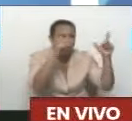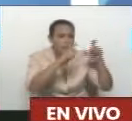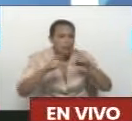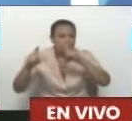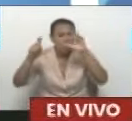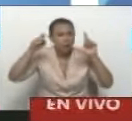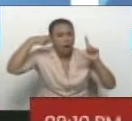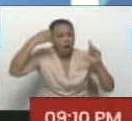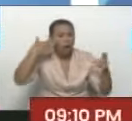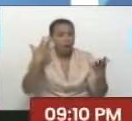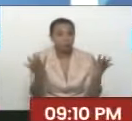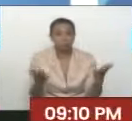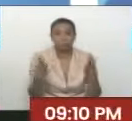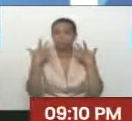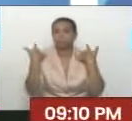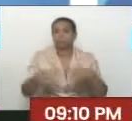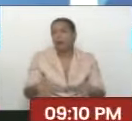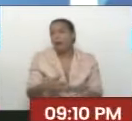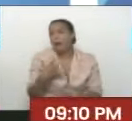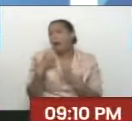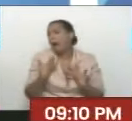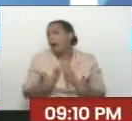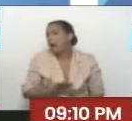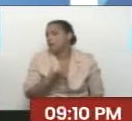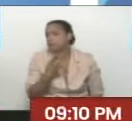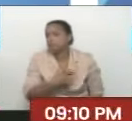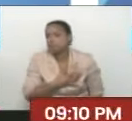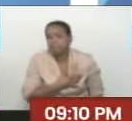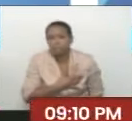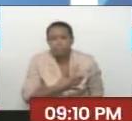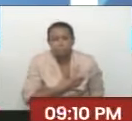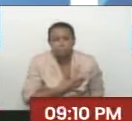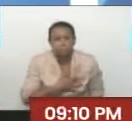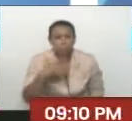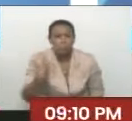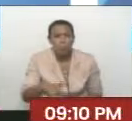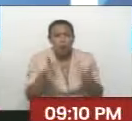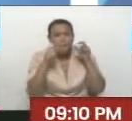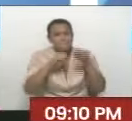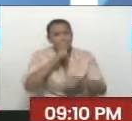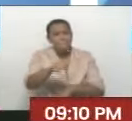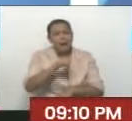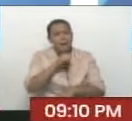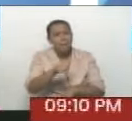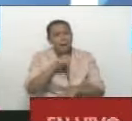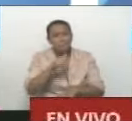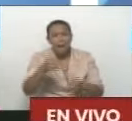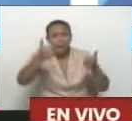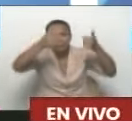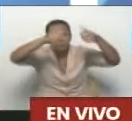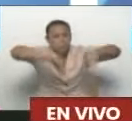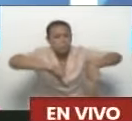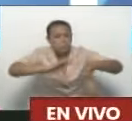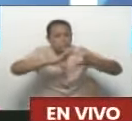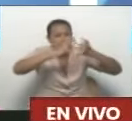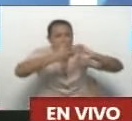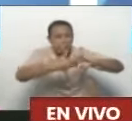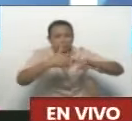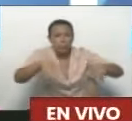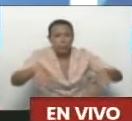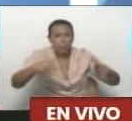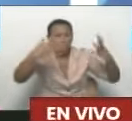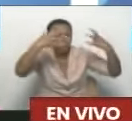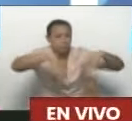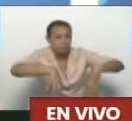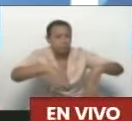las imágenes y las fotos, bueno, eso era para llorar. Eso era para llorar, pues. Eso estaba en ruinas, ruinas. ¿Ustedes saben lo que es una